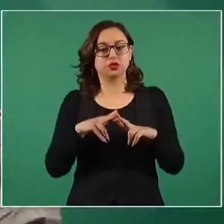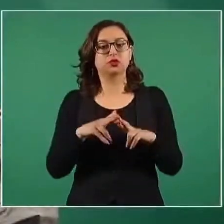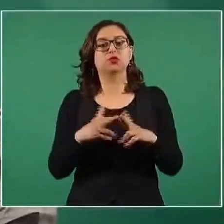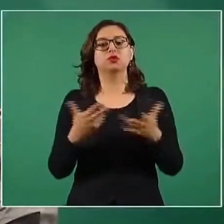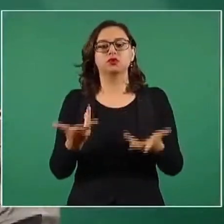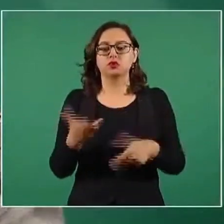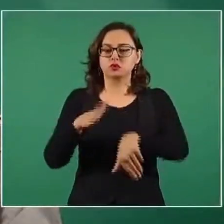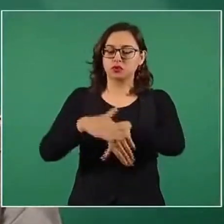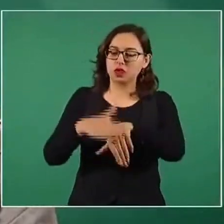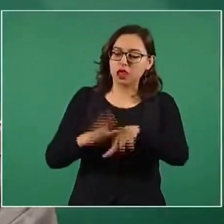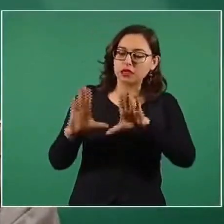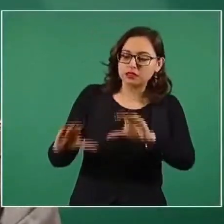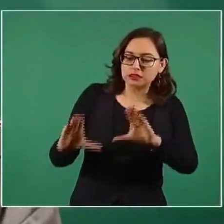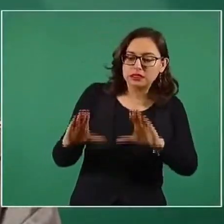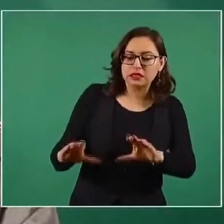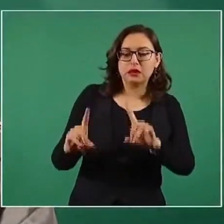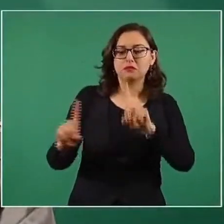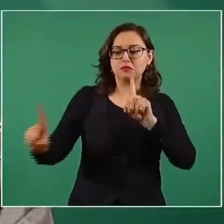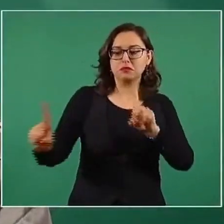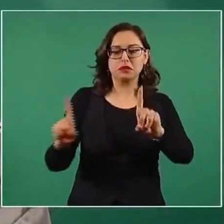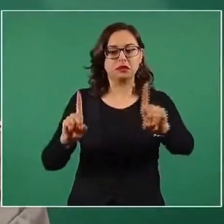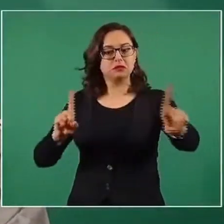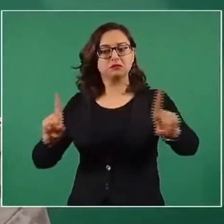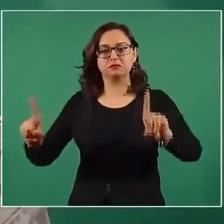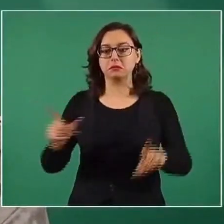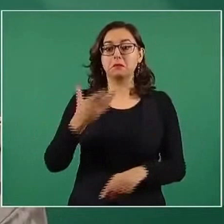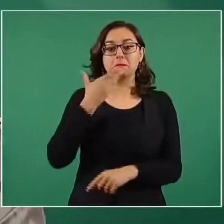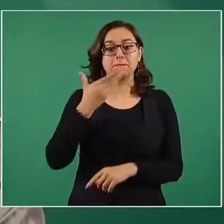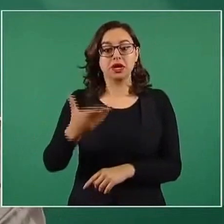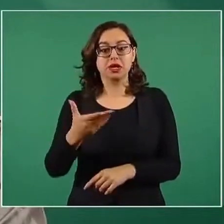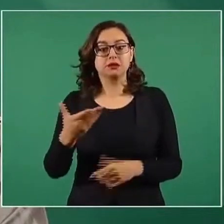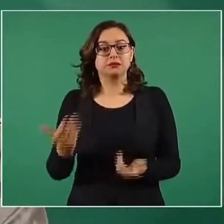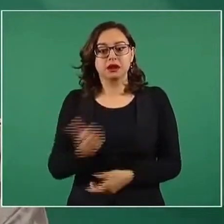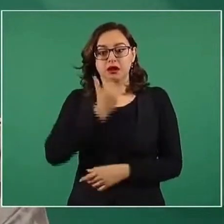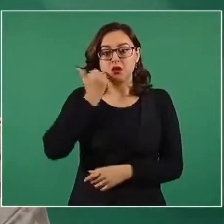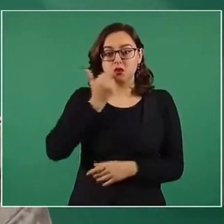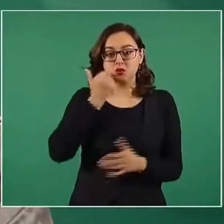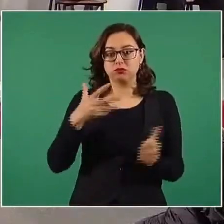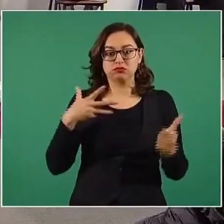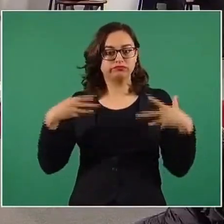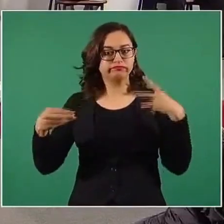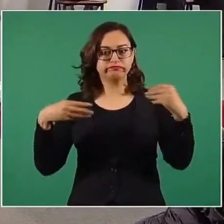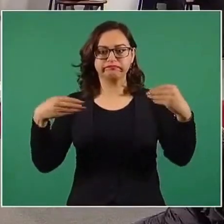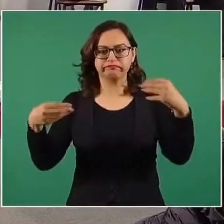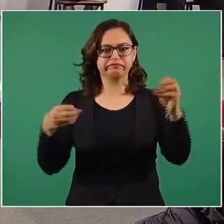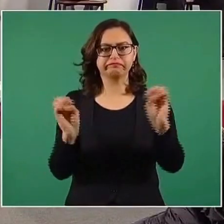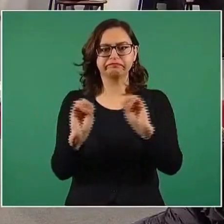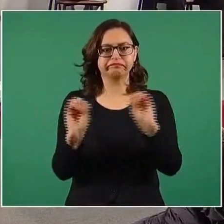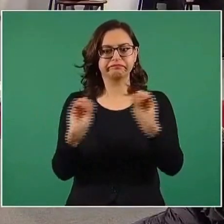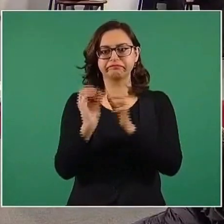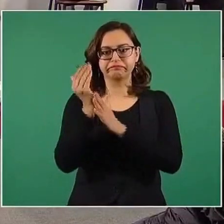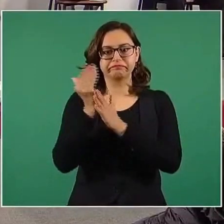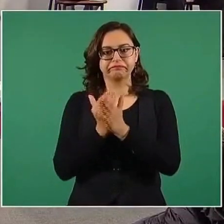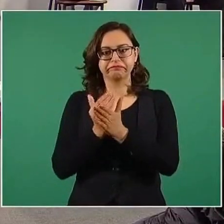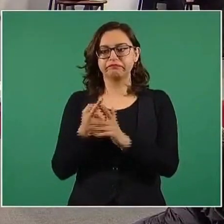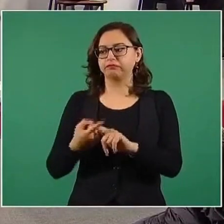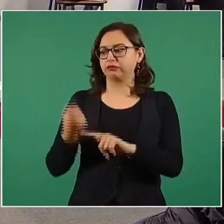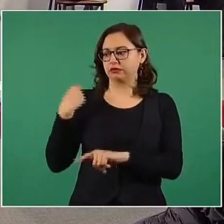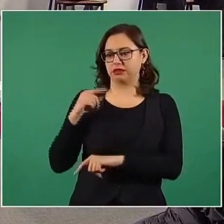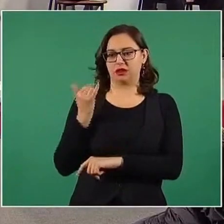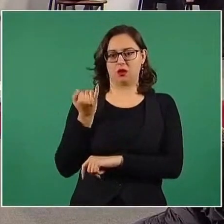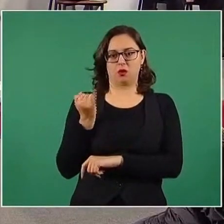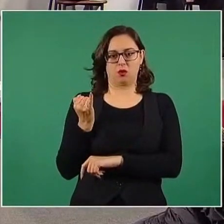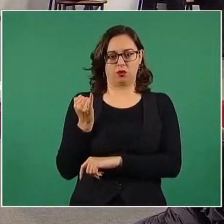esas prácticas y nos dio un buen resultado. No hubo ningún alumno contagiado en esa etapa que tuvimos precisamente de